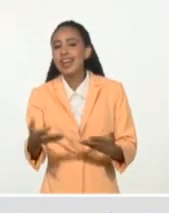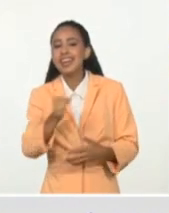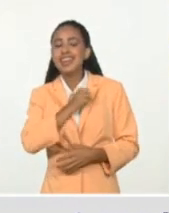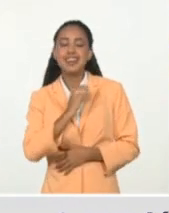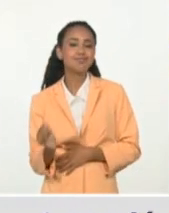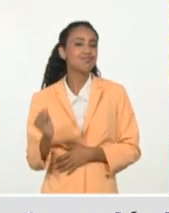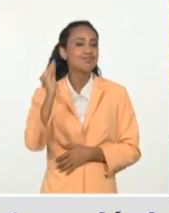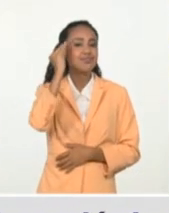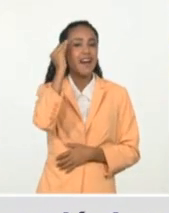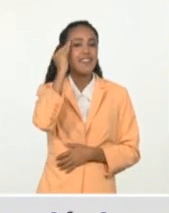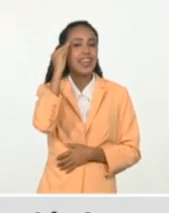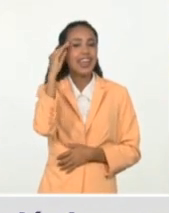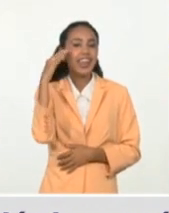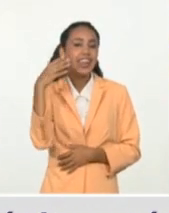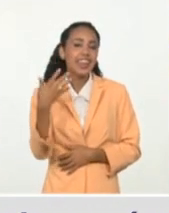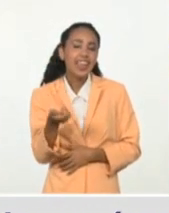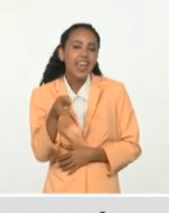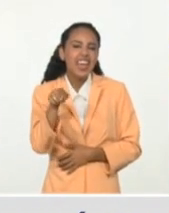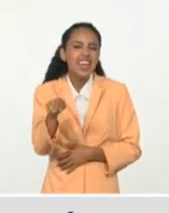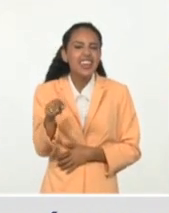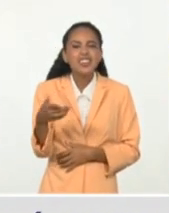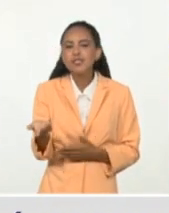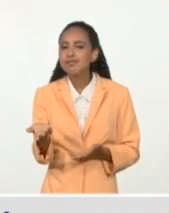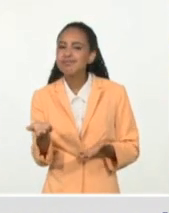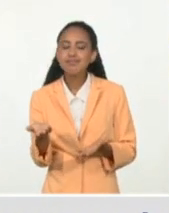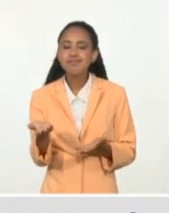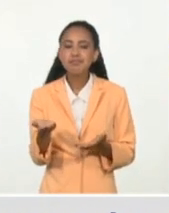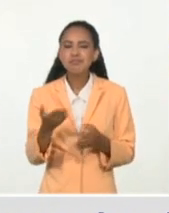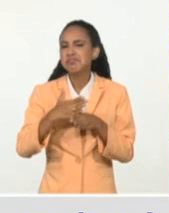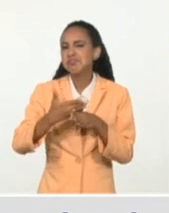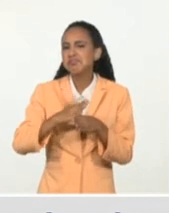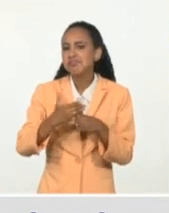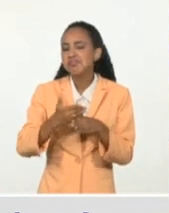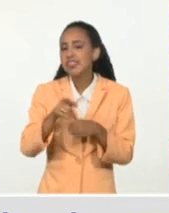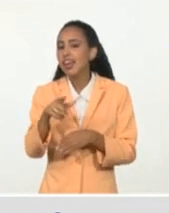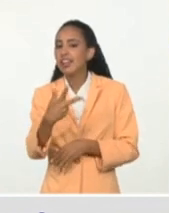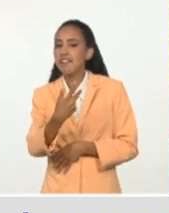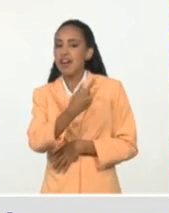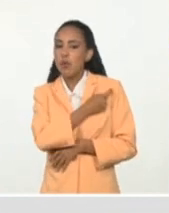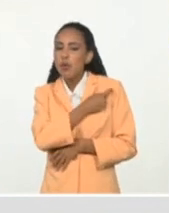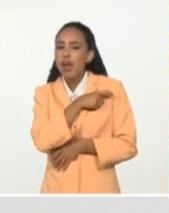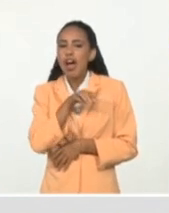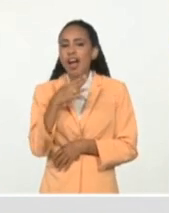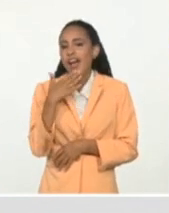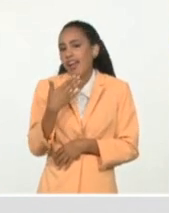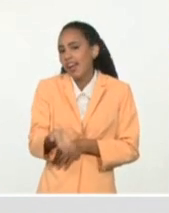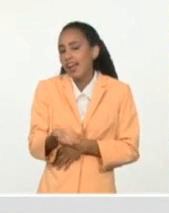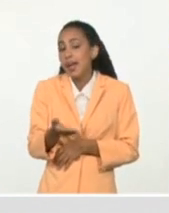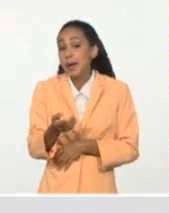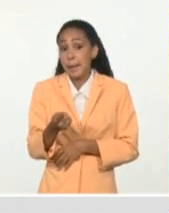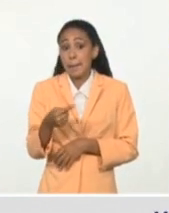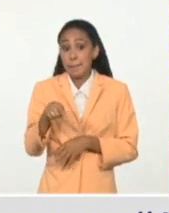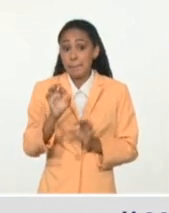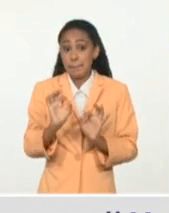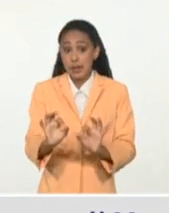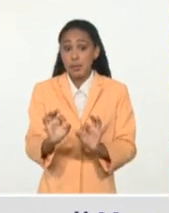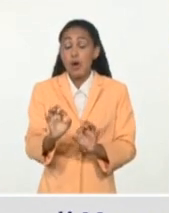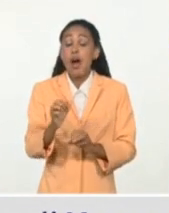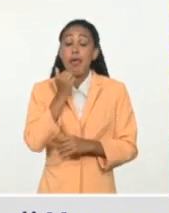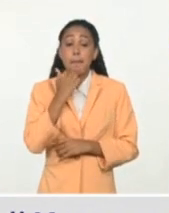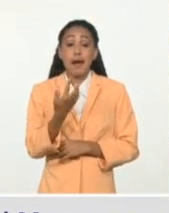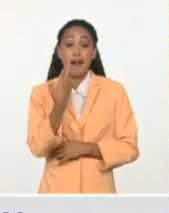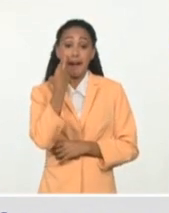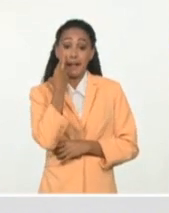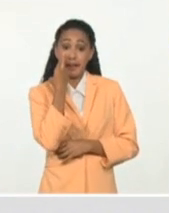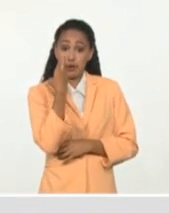tener detalles en qué consiste este candidato vacunal anti-COVID-19, sobre todo a partir del reconocimiento de